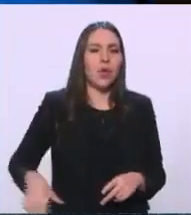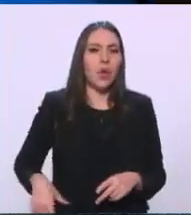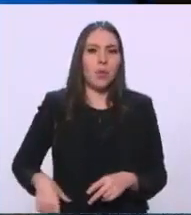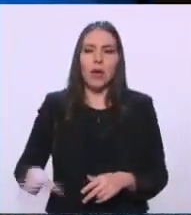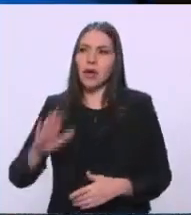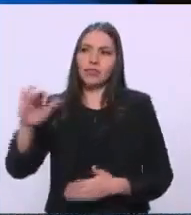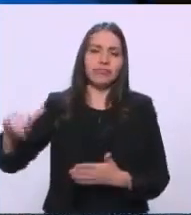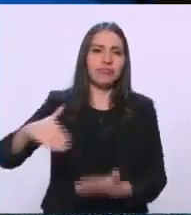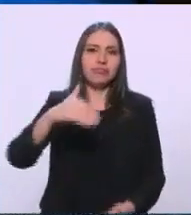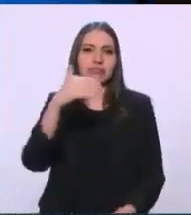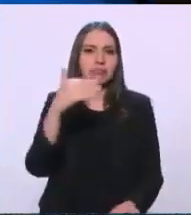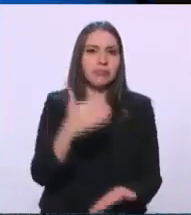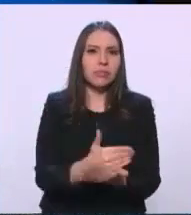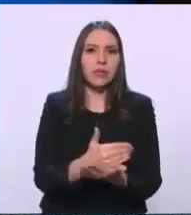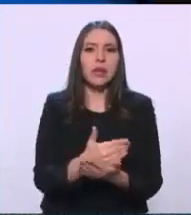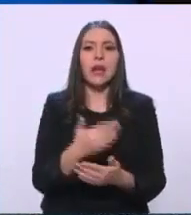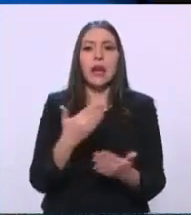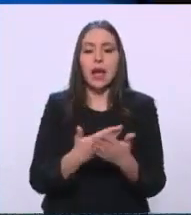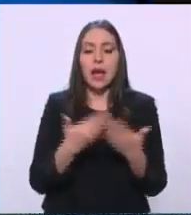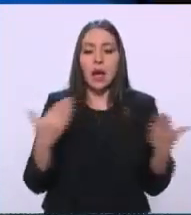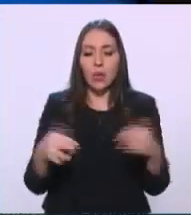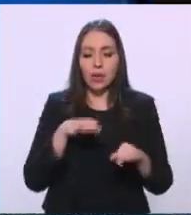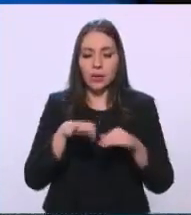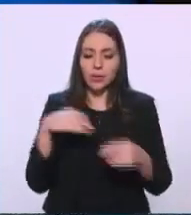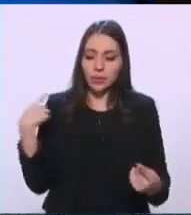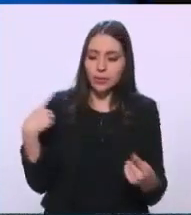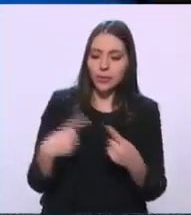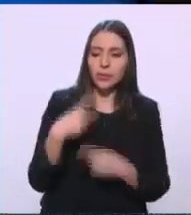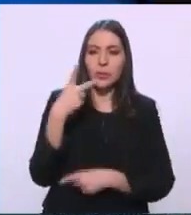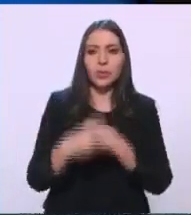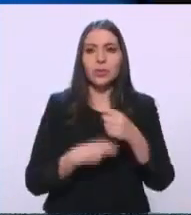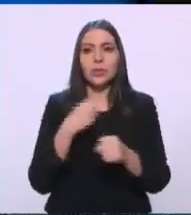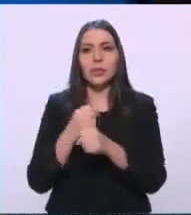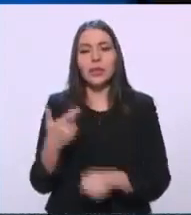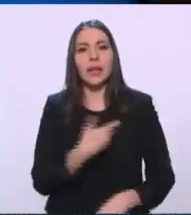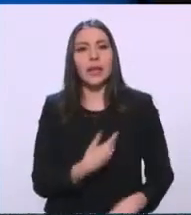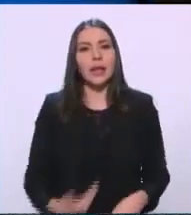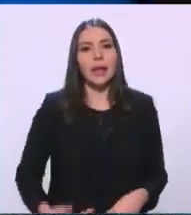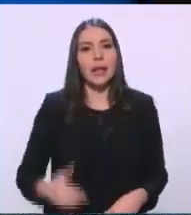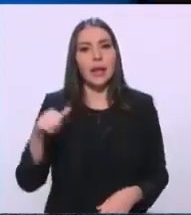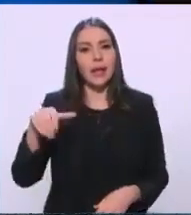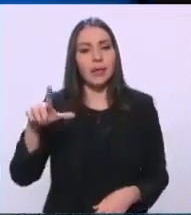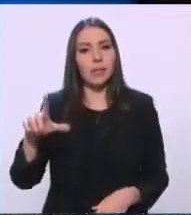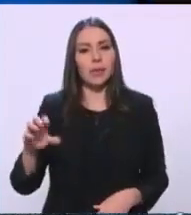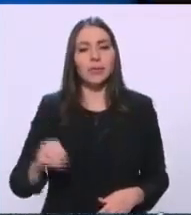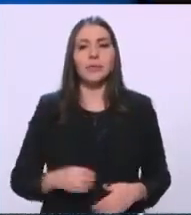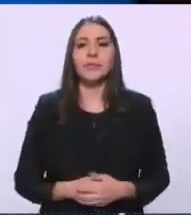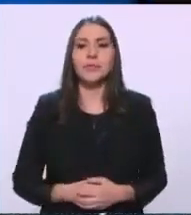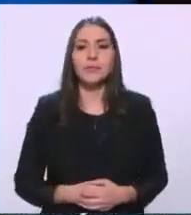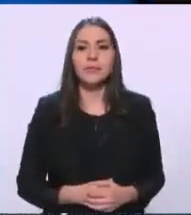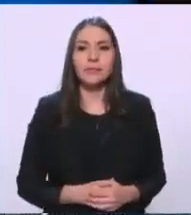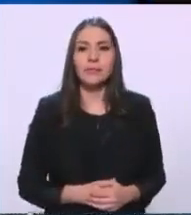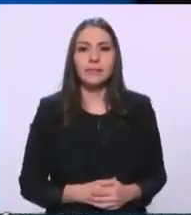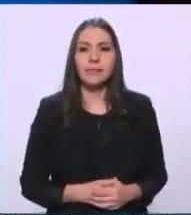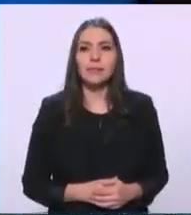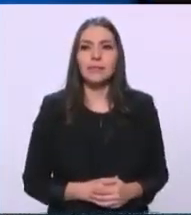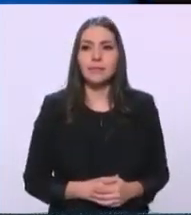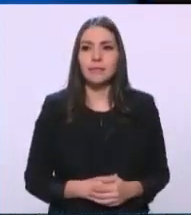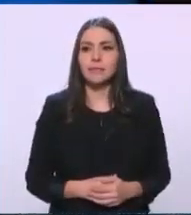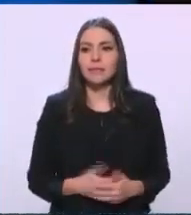administración de prácticamente 2 años de López Obrador. Muy bien, Fabricio, Jonathan, si nos permiten, vamos a